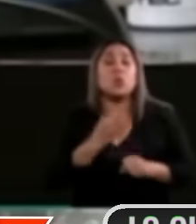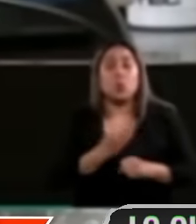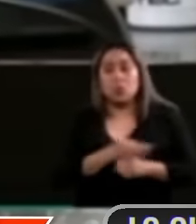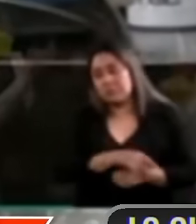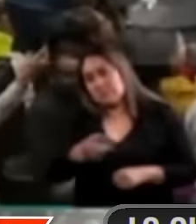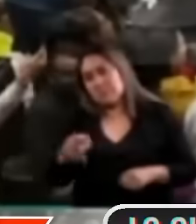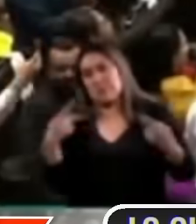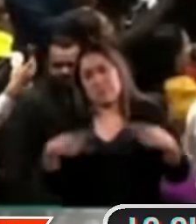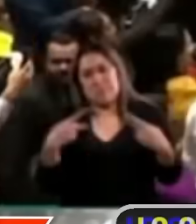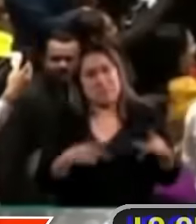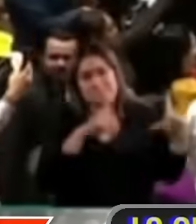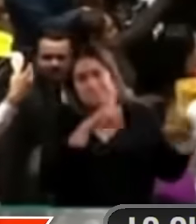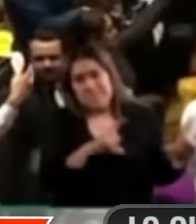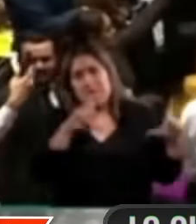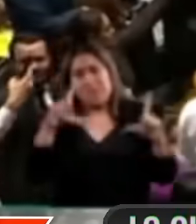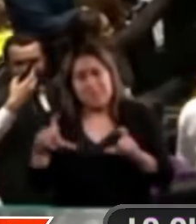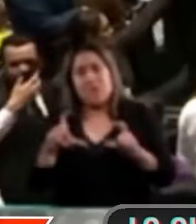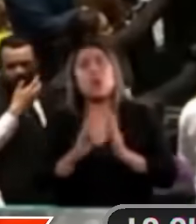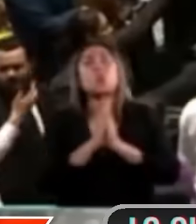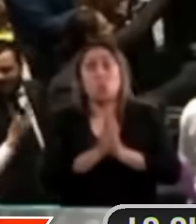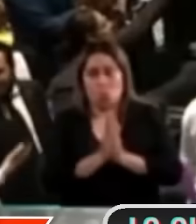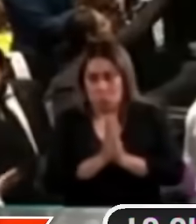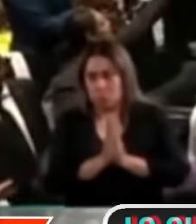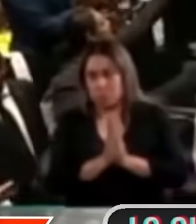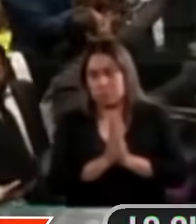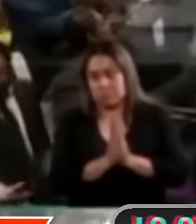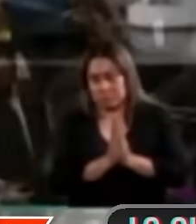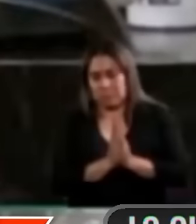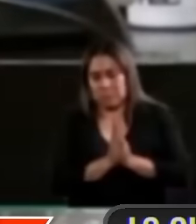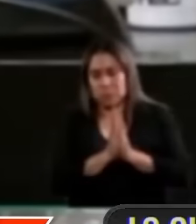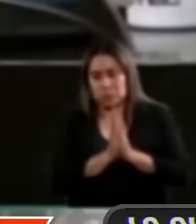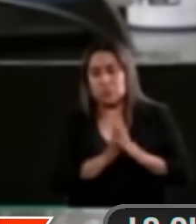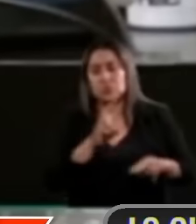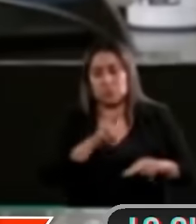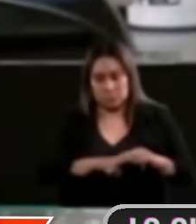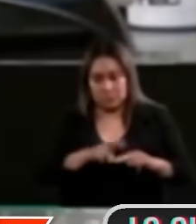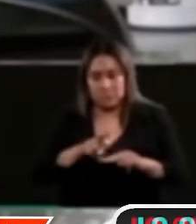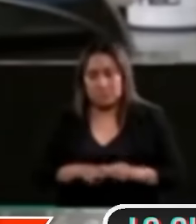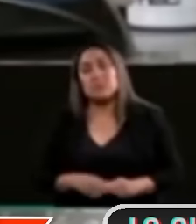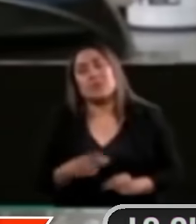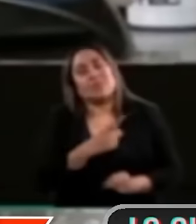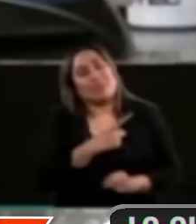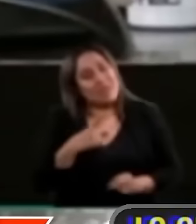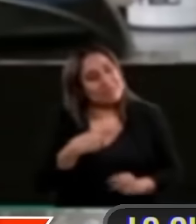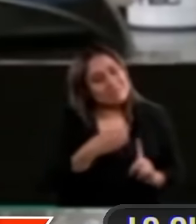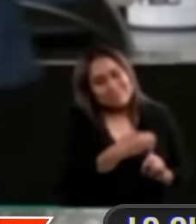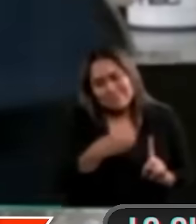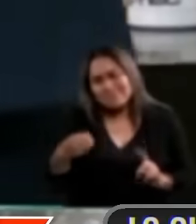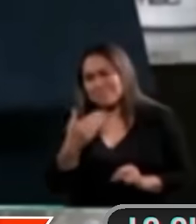fotografías. Favor de ubicarse. Queremos, por favor, gobernanza en este